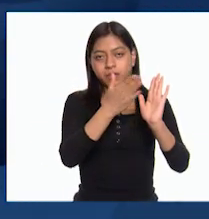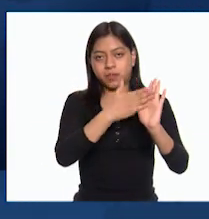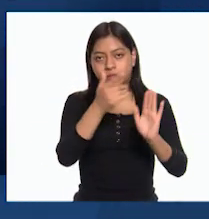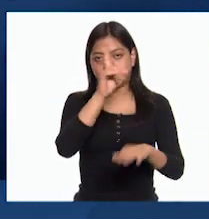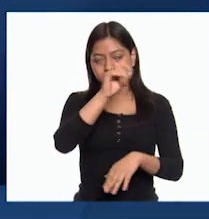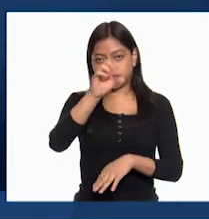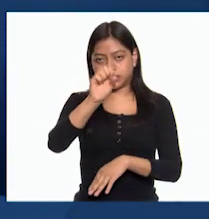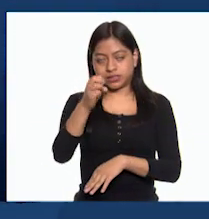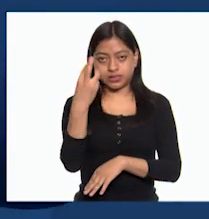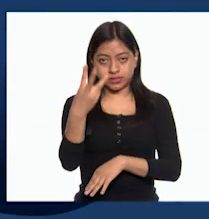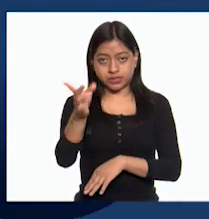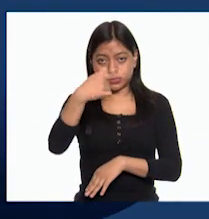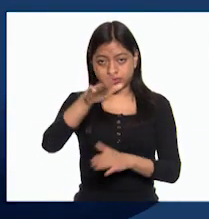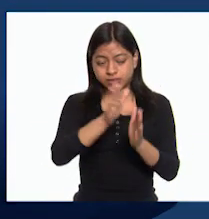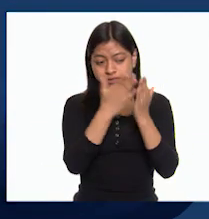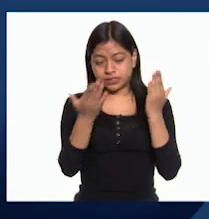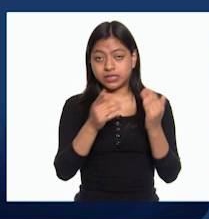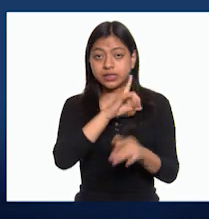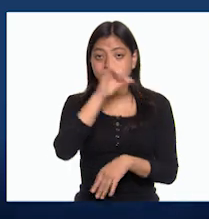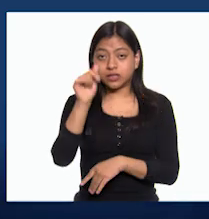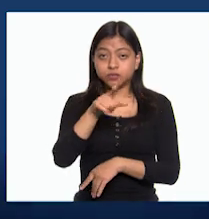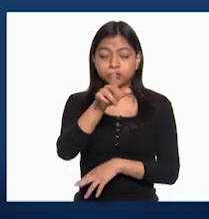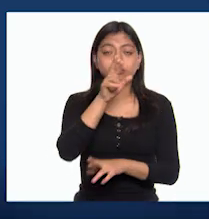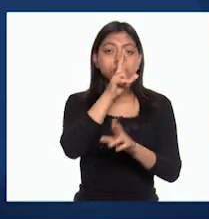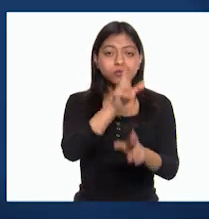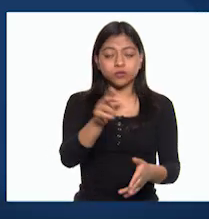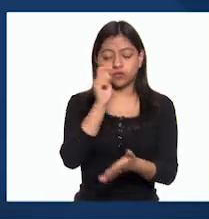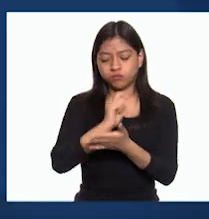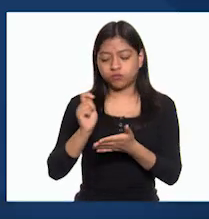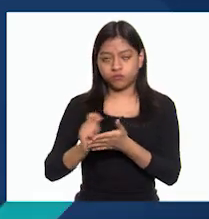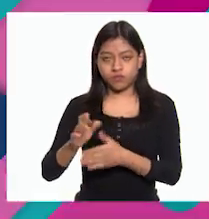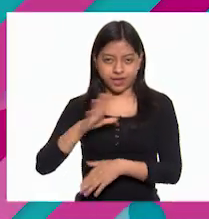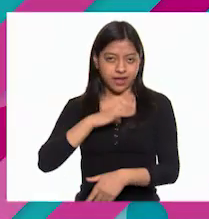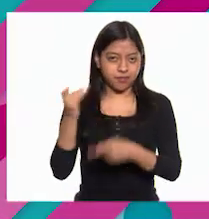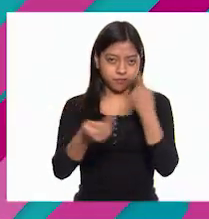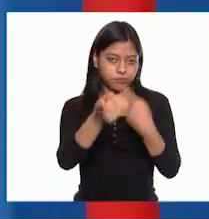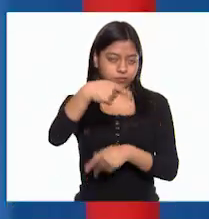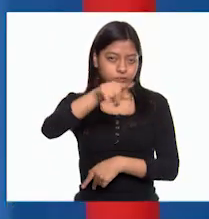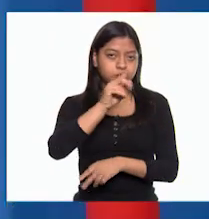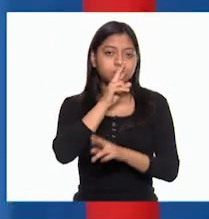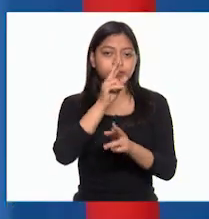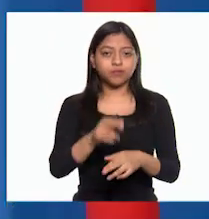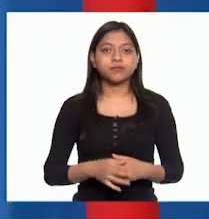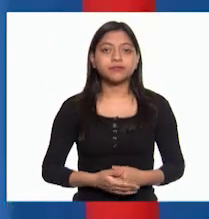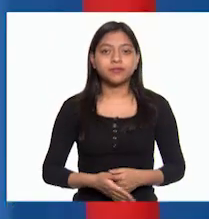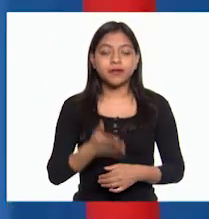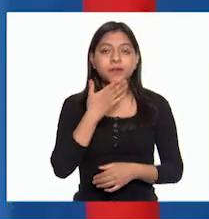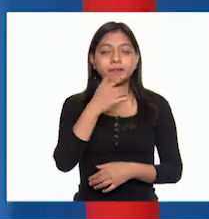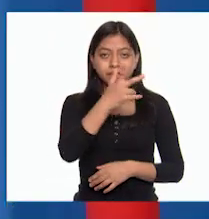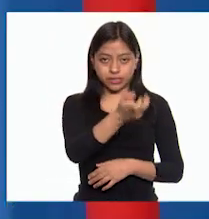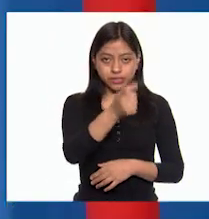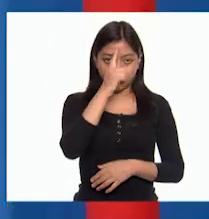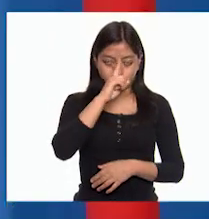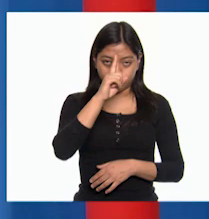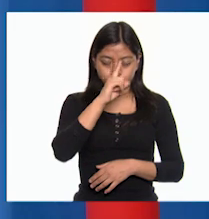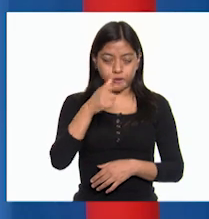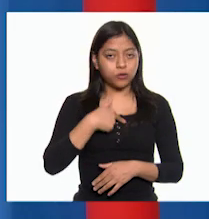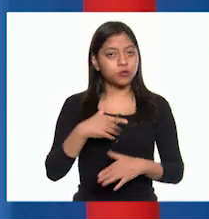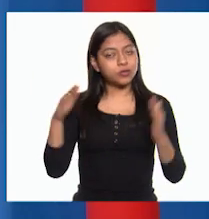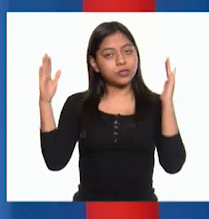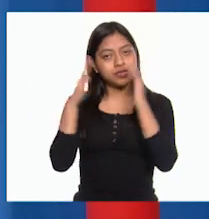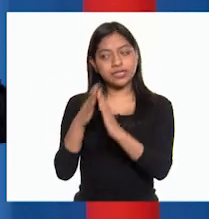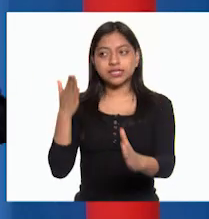de texto, y que luego respondan las preguntas que aparecen al final. Pues Gaby, seguiré tu recomendación llegando a mi